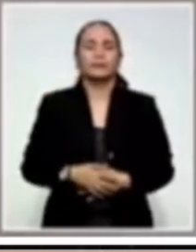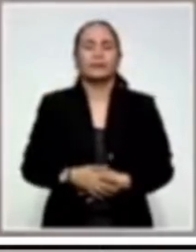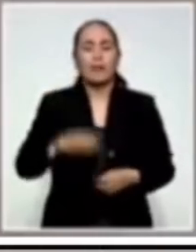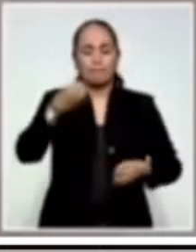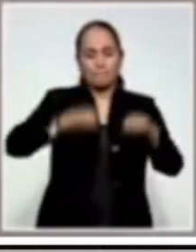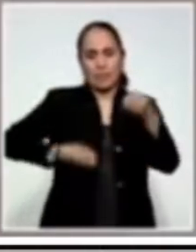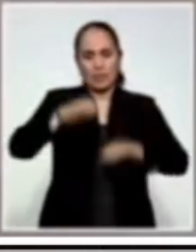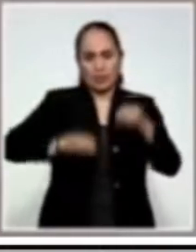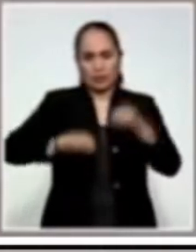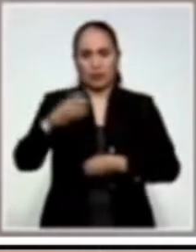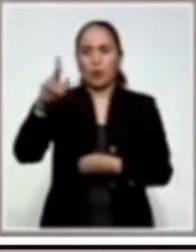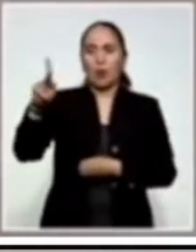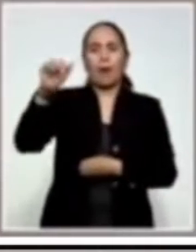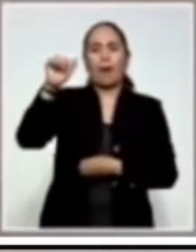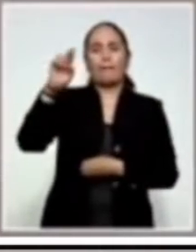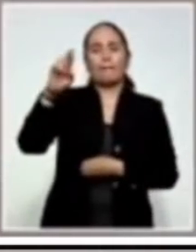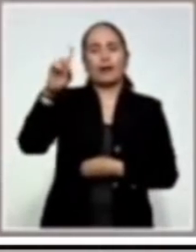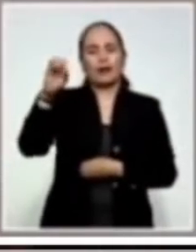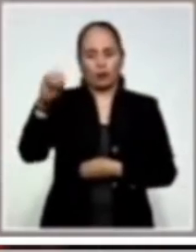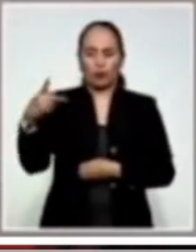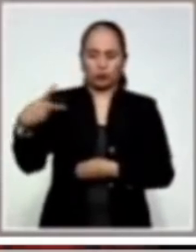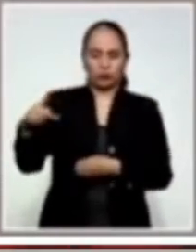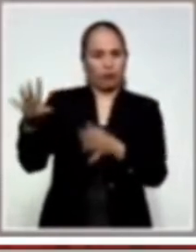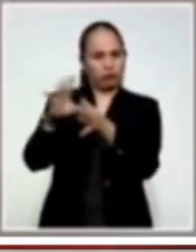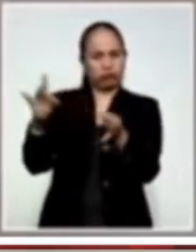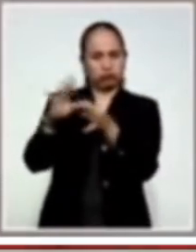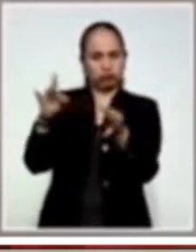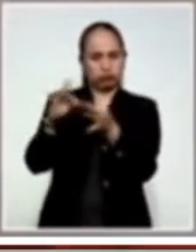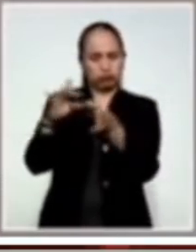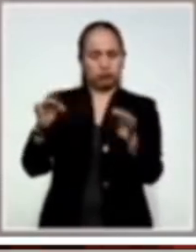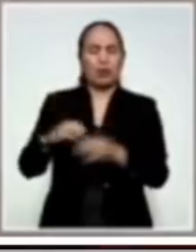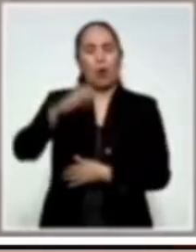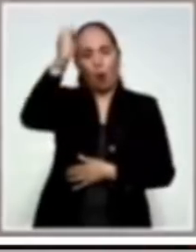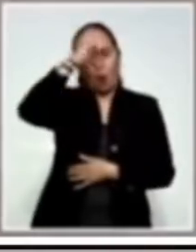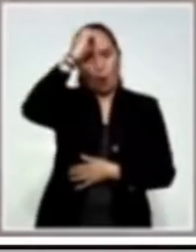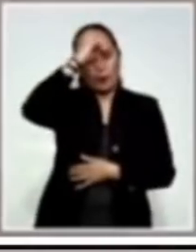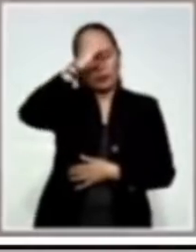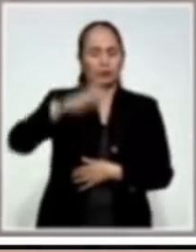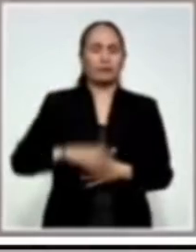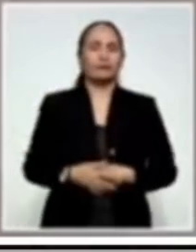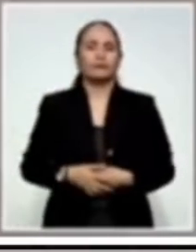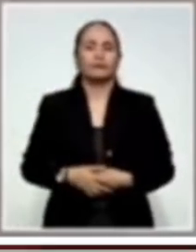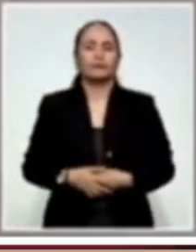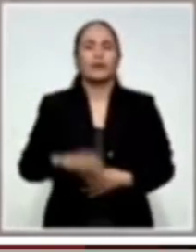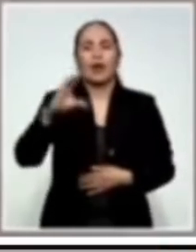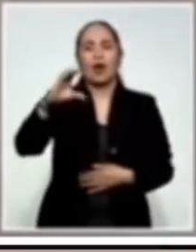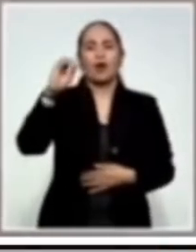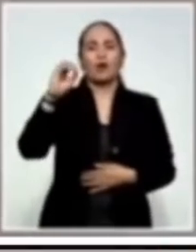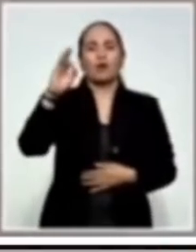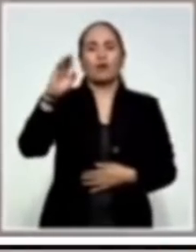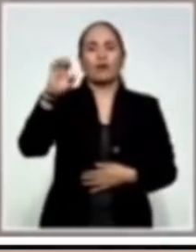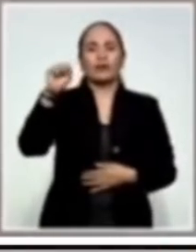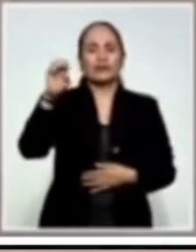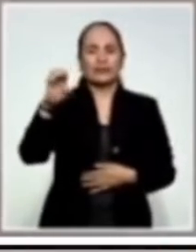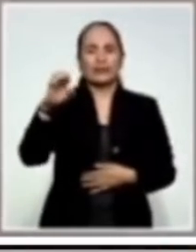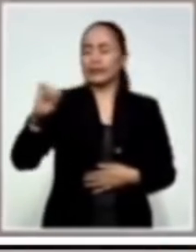ministro Pardo, en que opinó que en la controversia de la COFESE no había interés